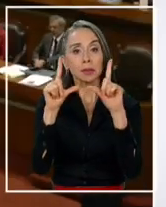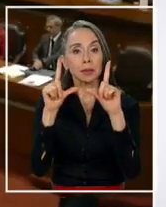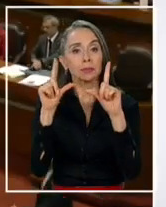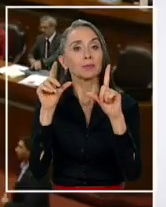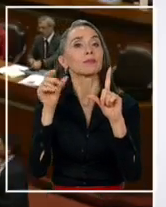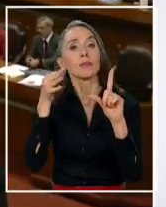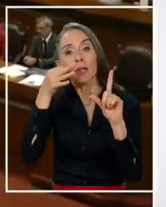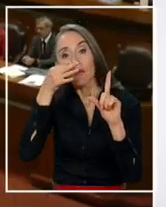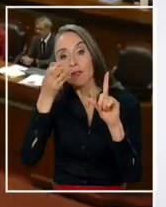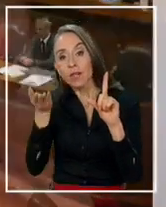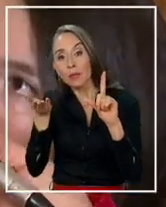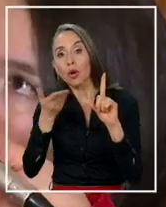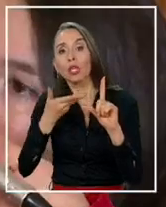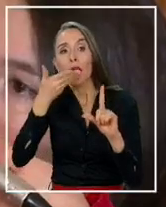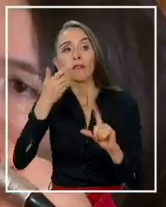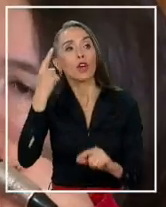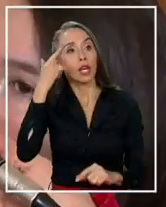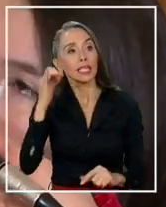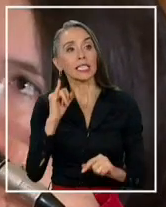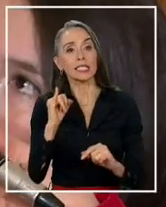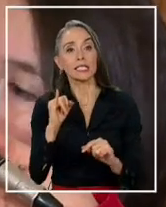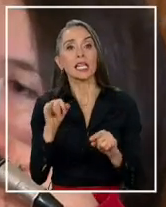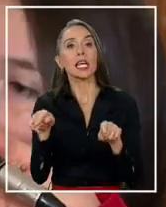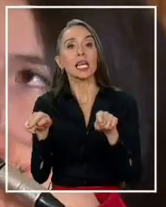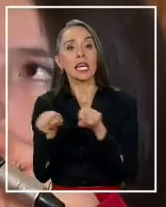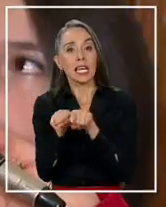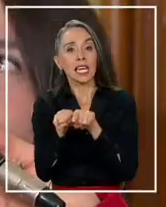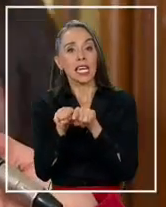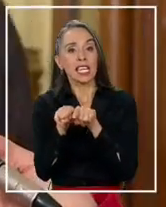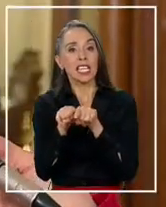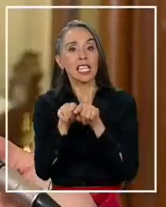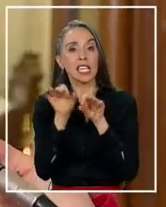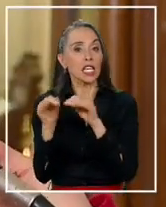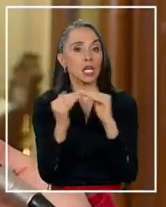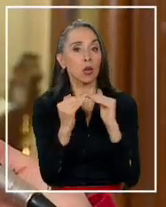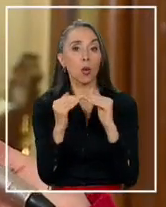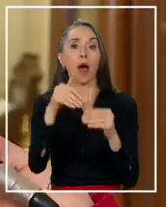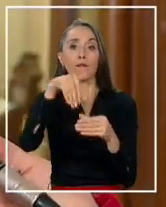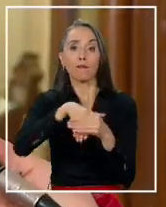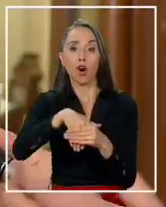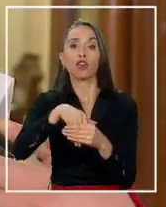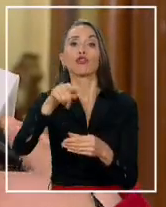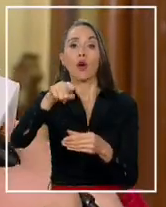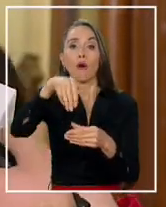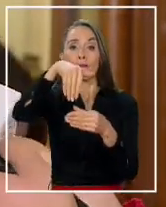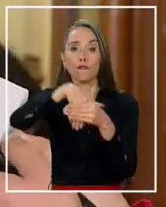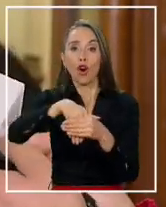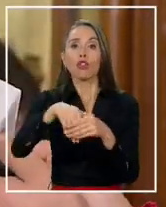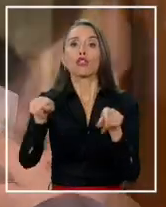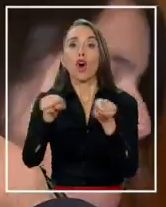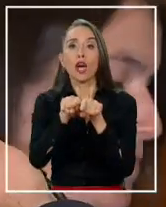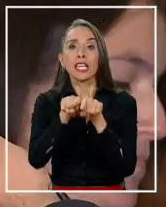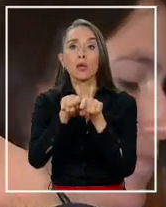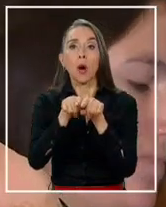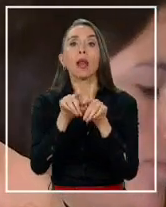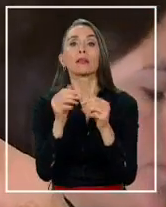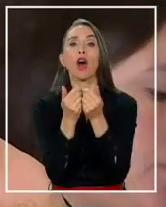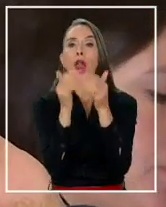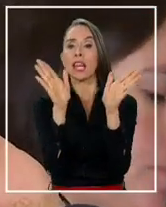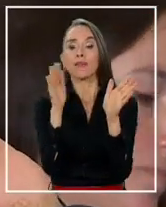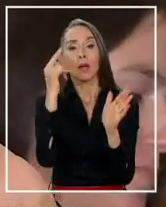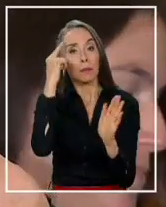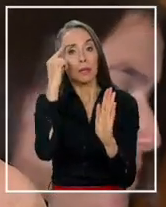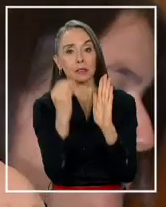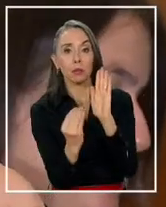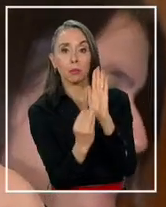declaraciones. Creo en la igualdad del voto. Creo que el sufragio es igualitario, es libre. Por lo tanto, me parece